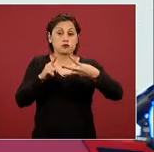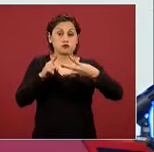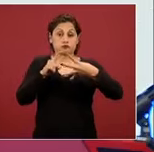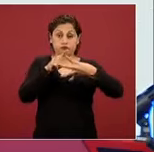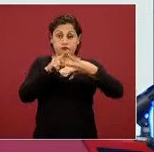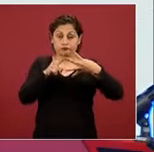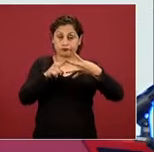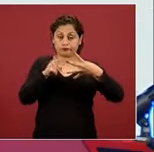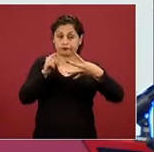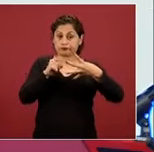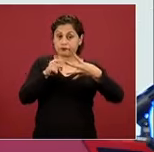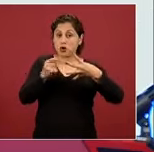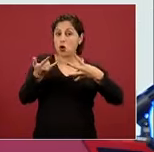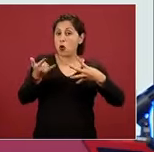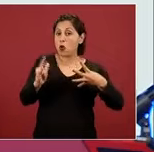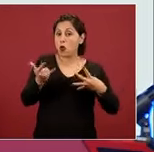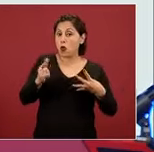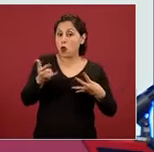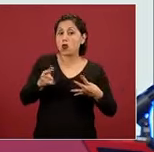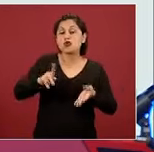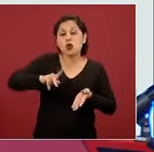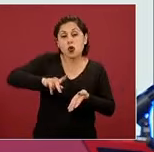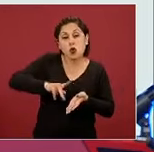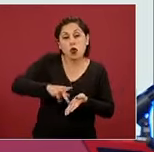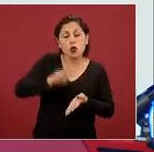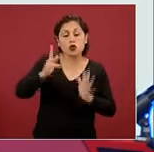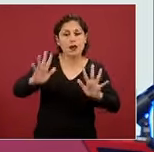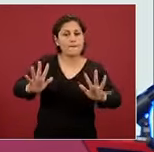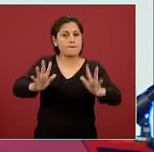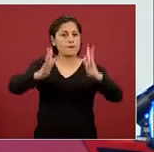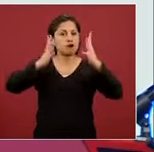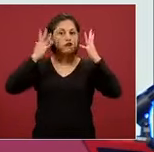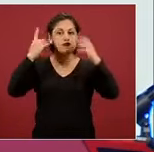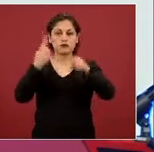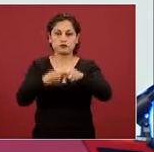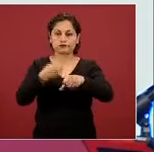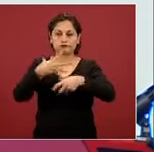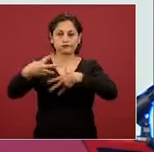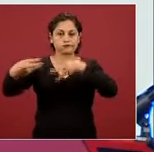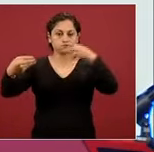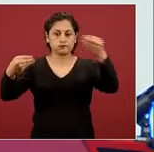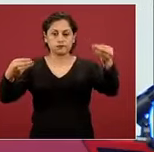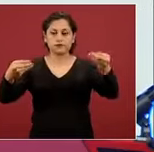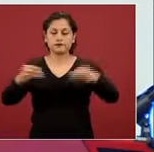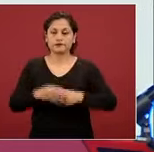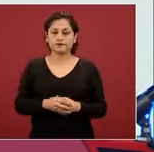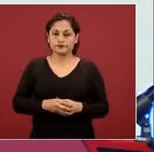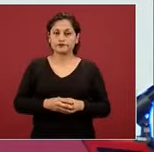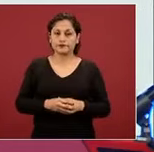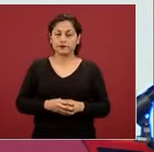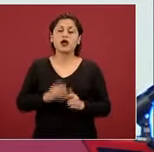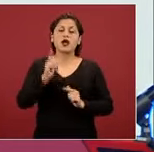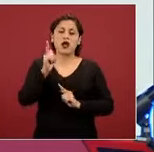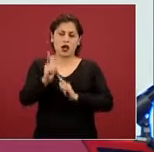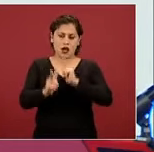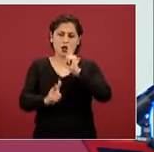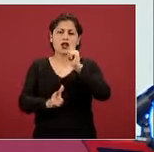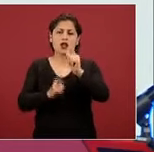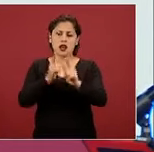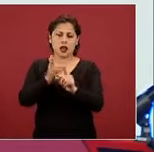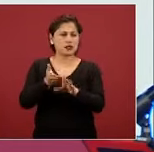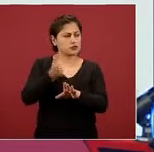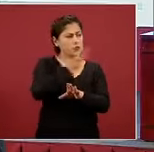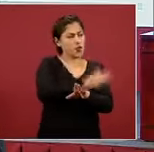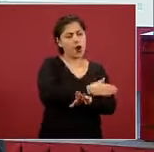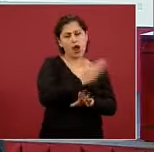empezó a tener una transmisión muy acelerada. De menor velocidad, como se puede ver por la inclinación de esta